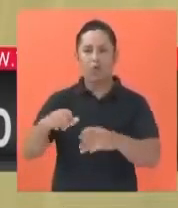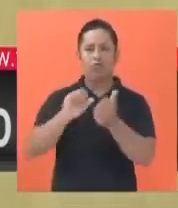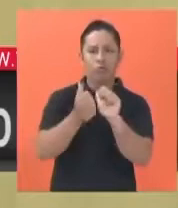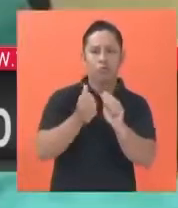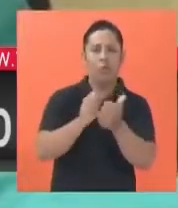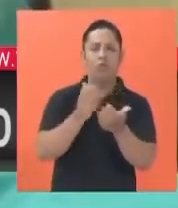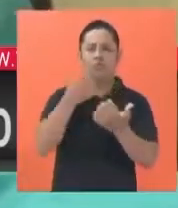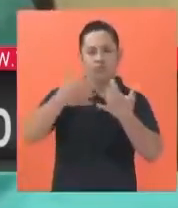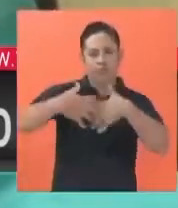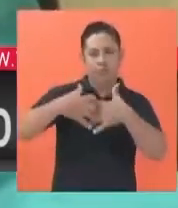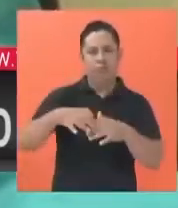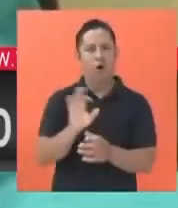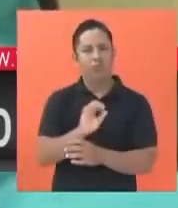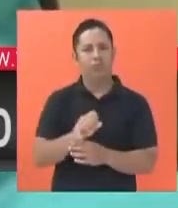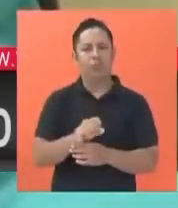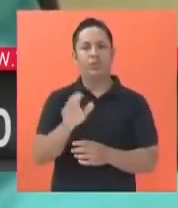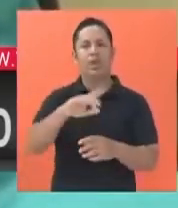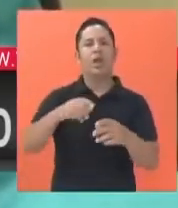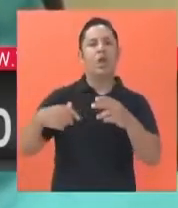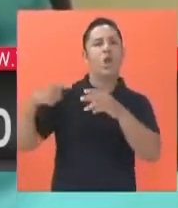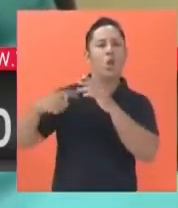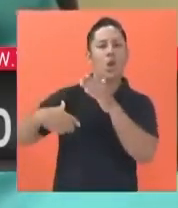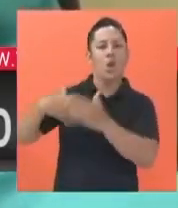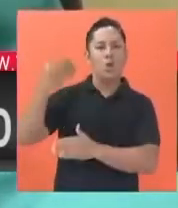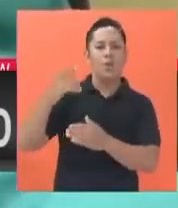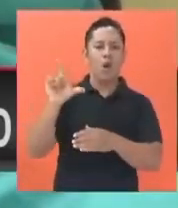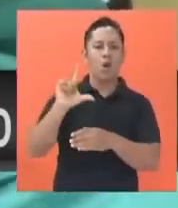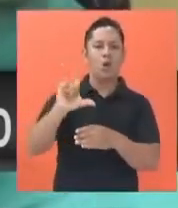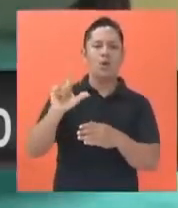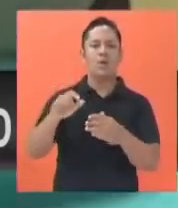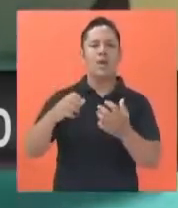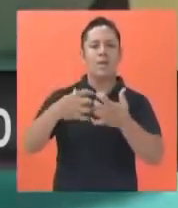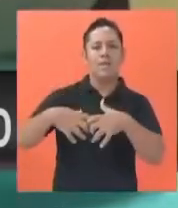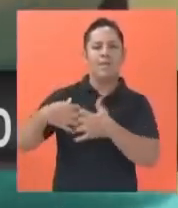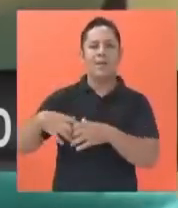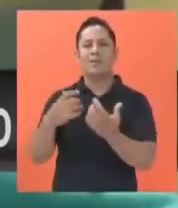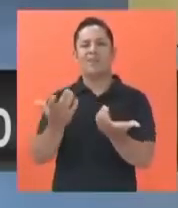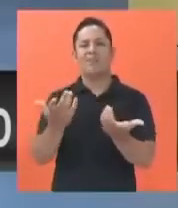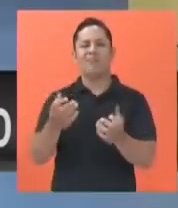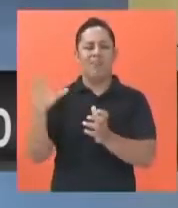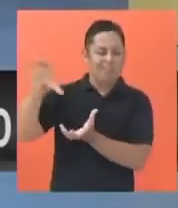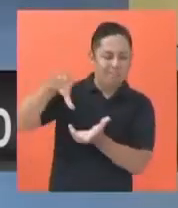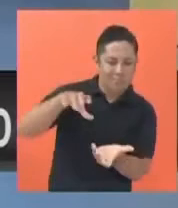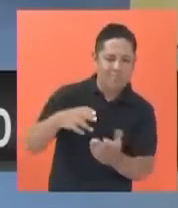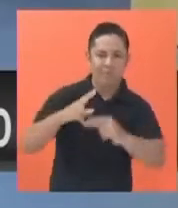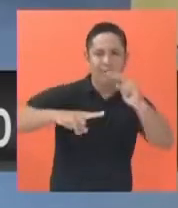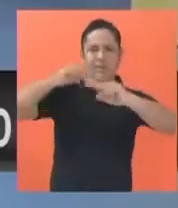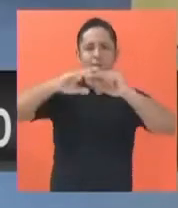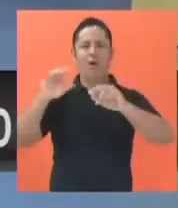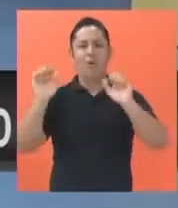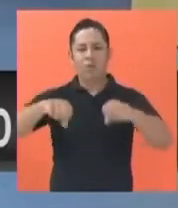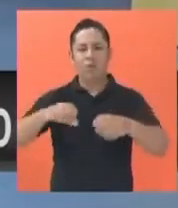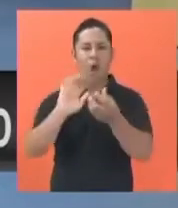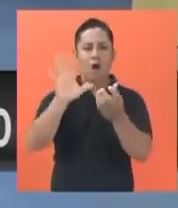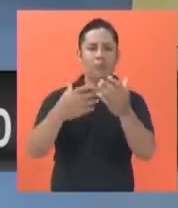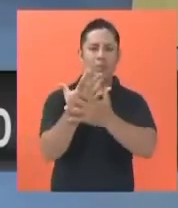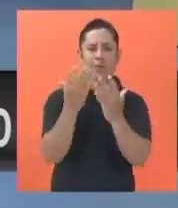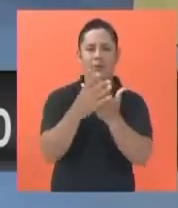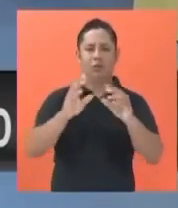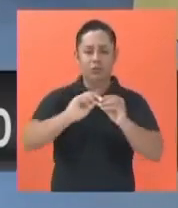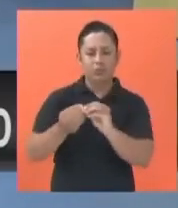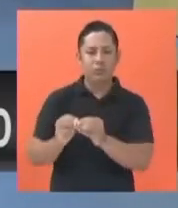lunes, empresas constructoras y manufactureras podrán volver al mercado. Entre las responsabilidades del empleador se encuentra capacitar